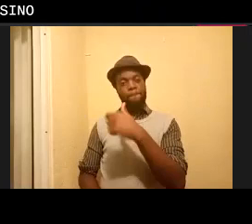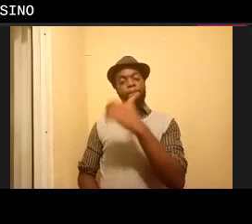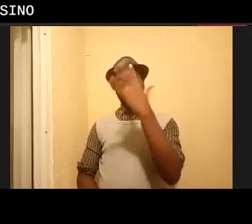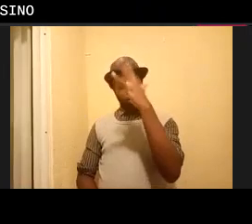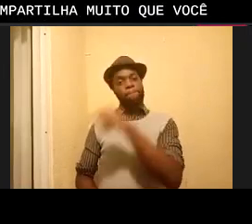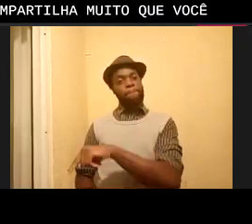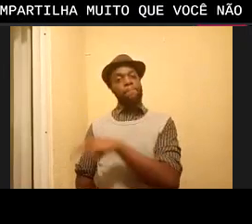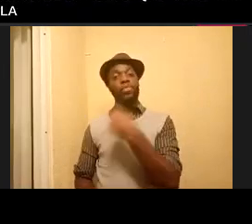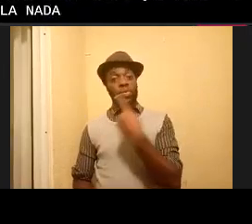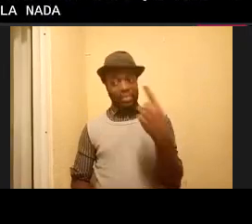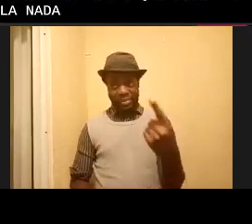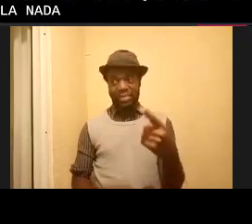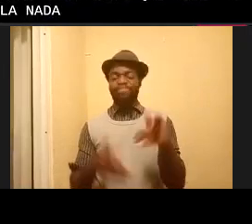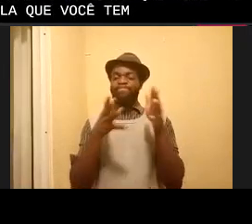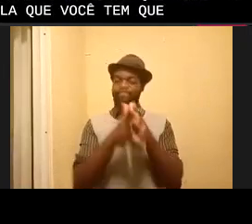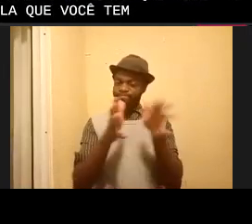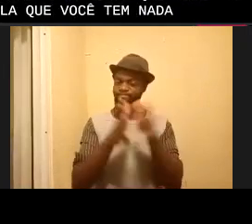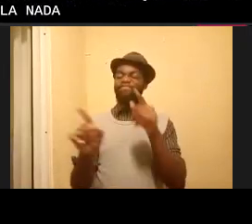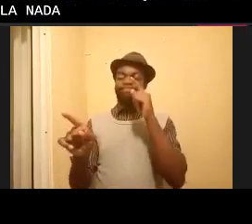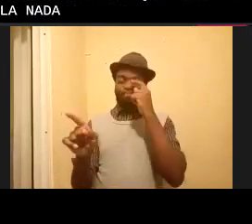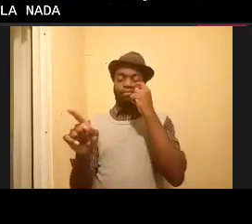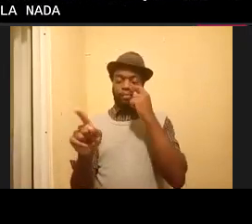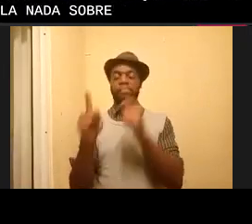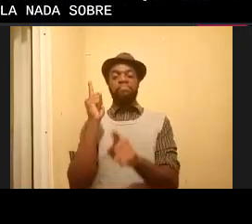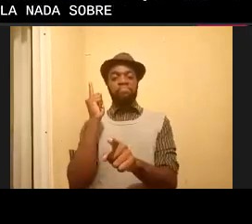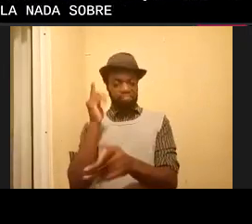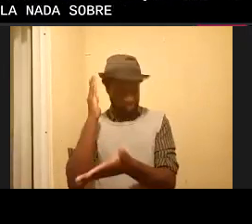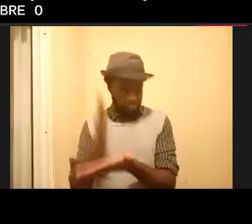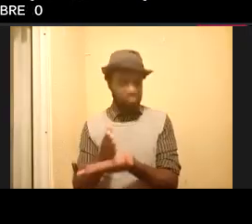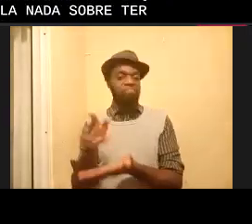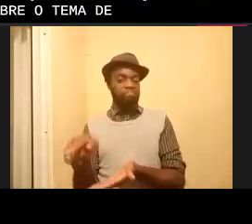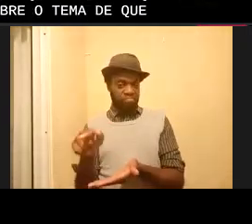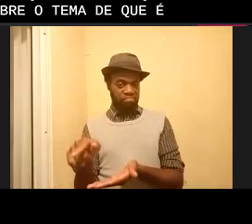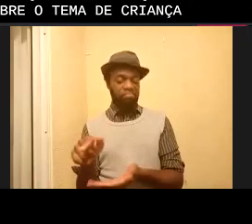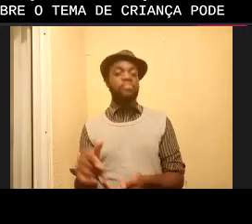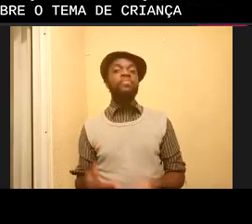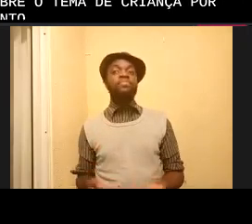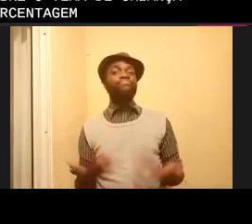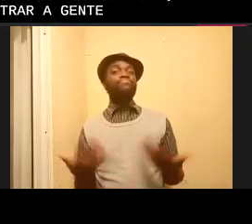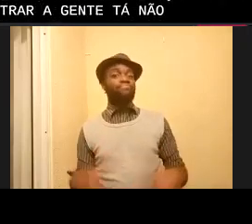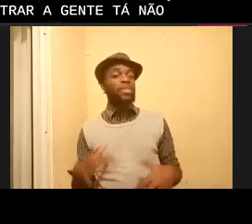lo que has dicho, el tema de que ese porcentaje tan alto de mujeres